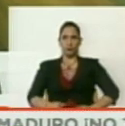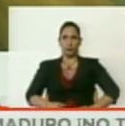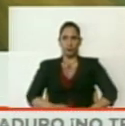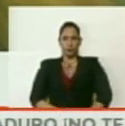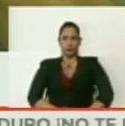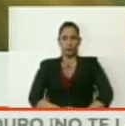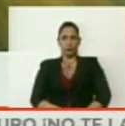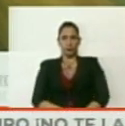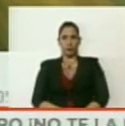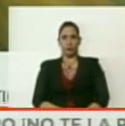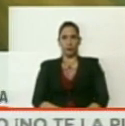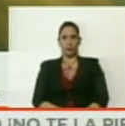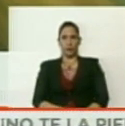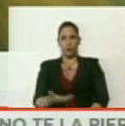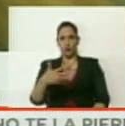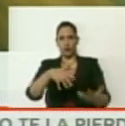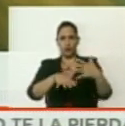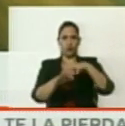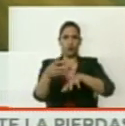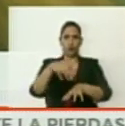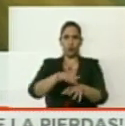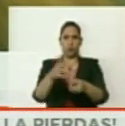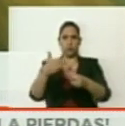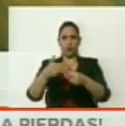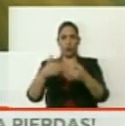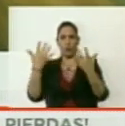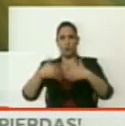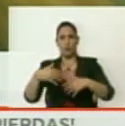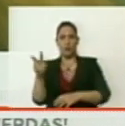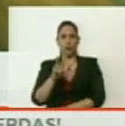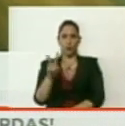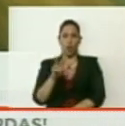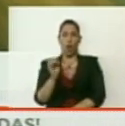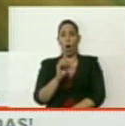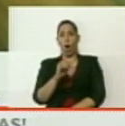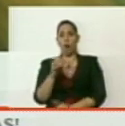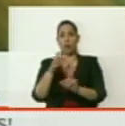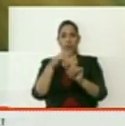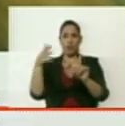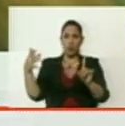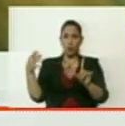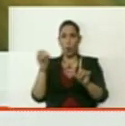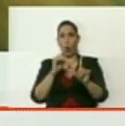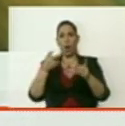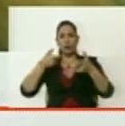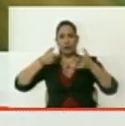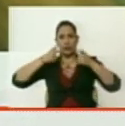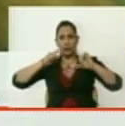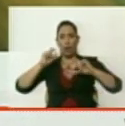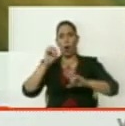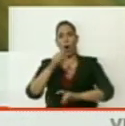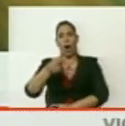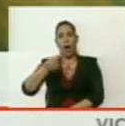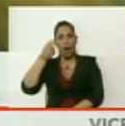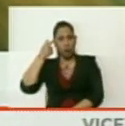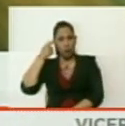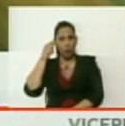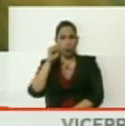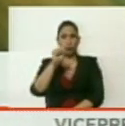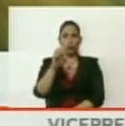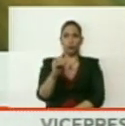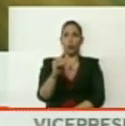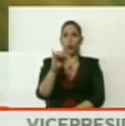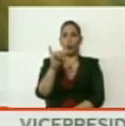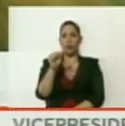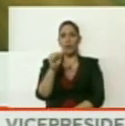diluyentes para petróleos de Venezuela, o trigo, o maíz, o arroz, o soya para